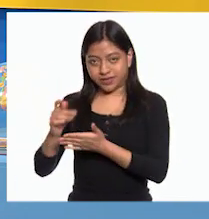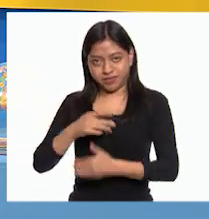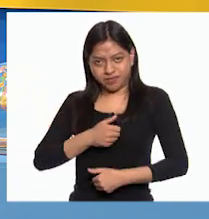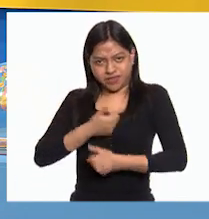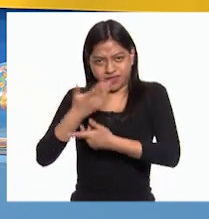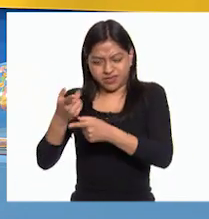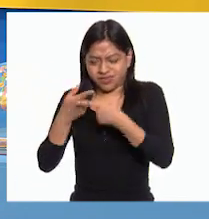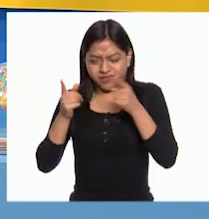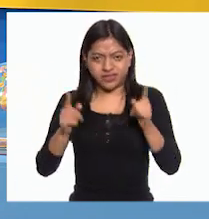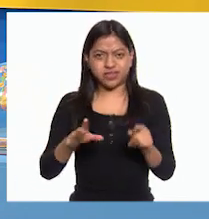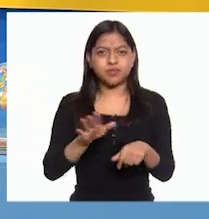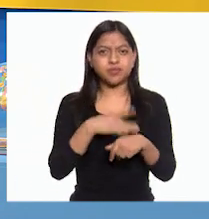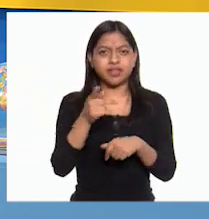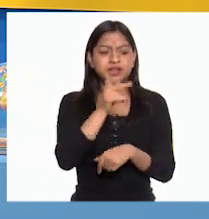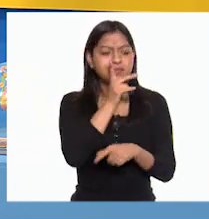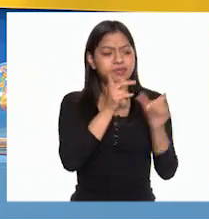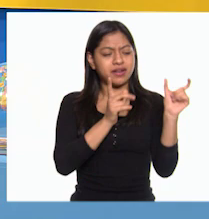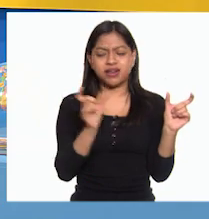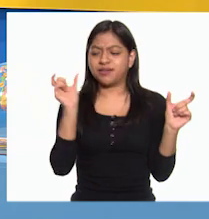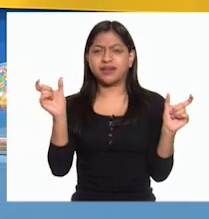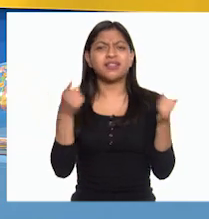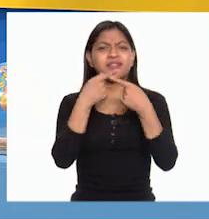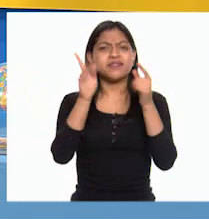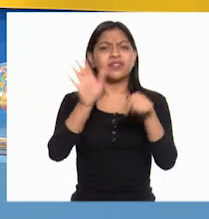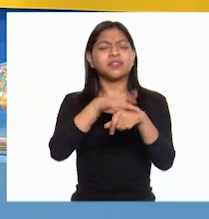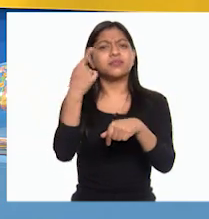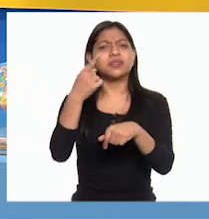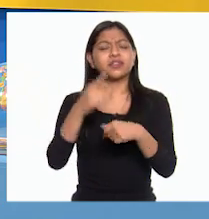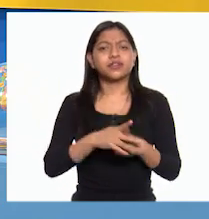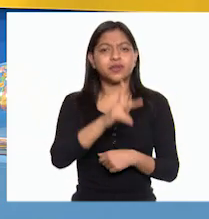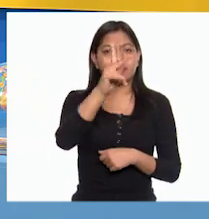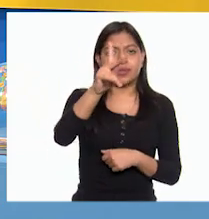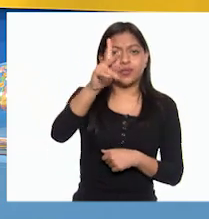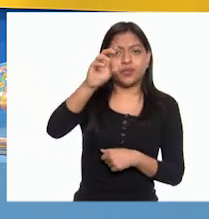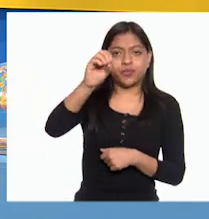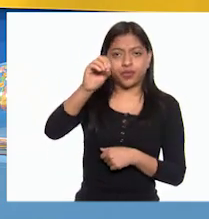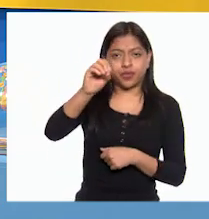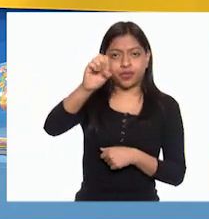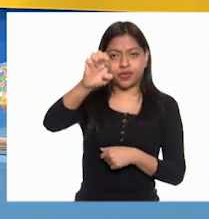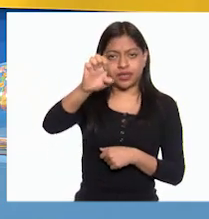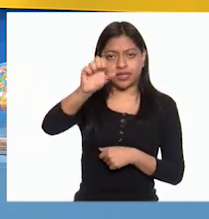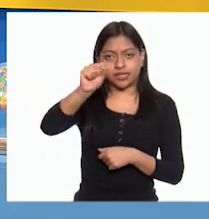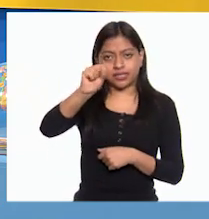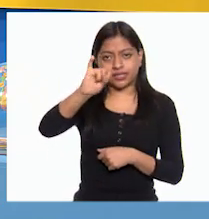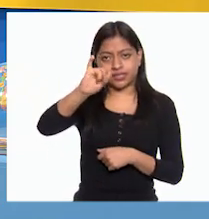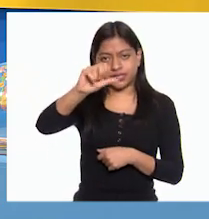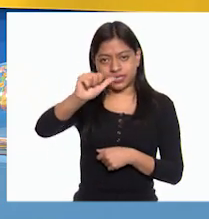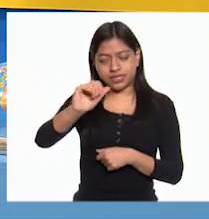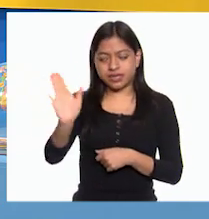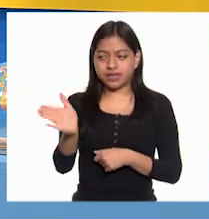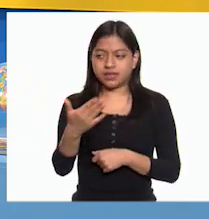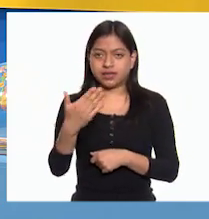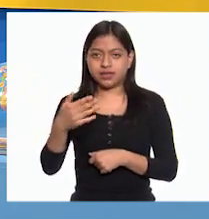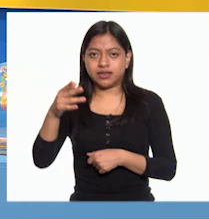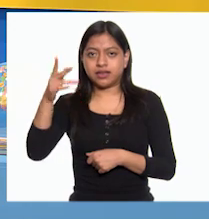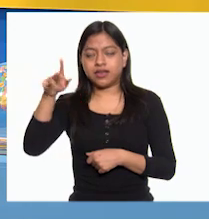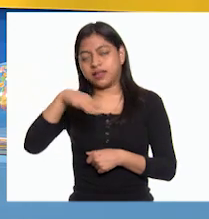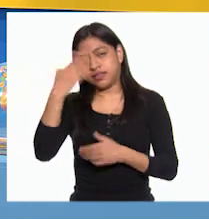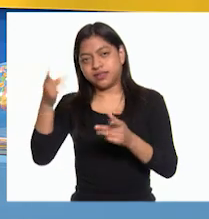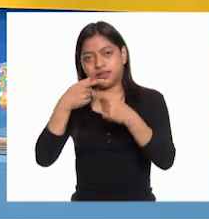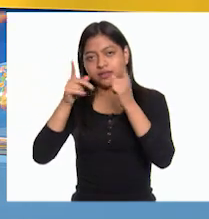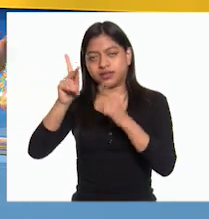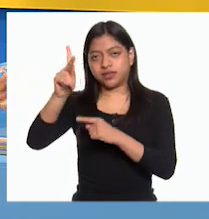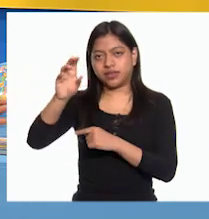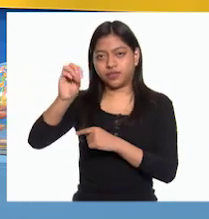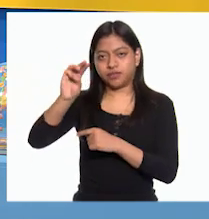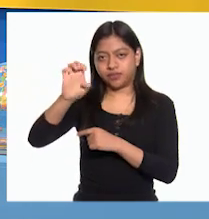de las y los estudiantes se estén haciendo el mismo cuestionamiento. Les propongo que busquen las palabras en el diccionario